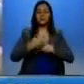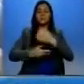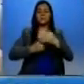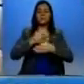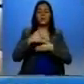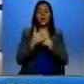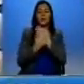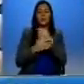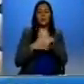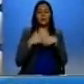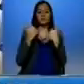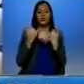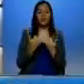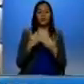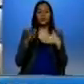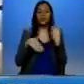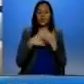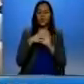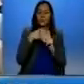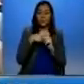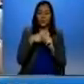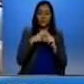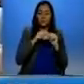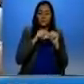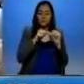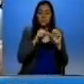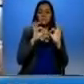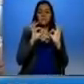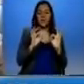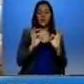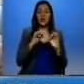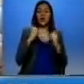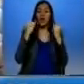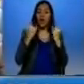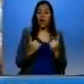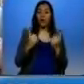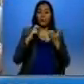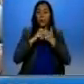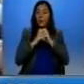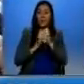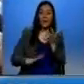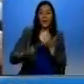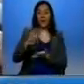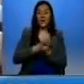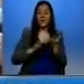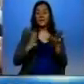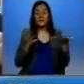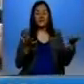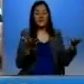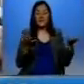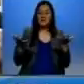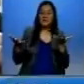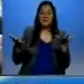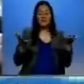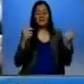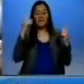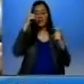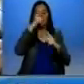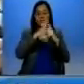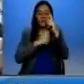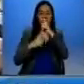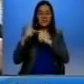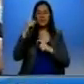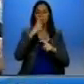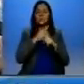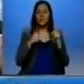bien los vientos a favor, la mar en calma. Ahora los vientos están un poco más encontrados, la mar un poco más agitada.